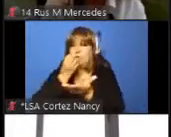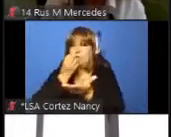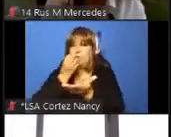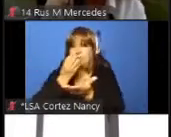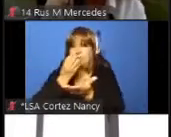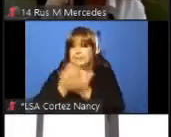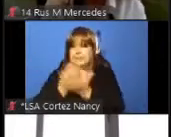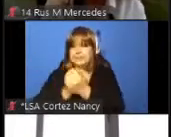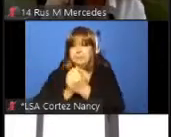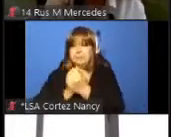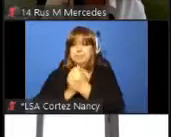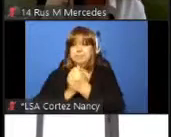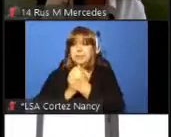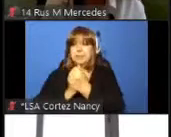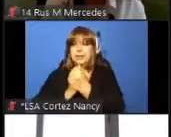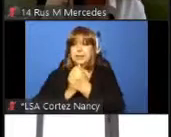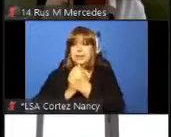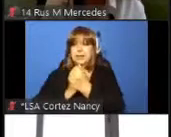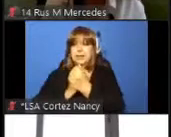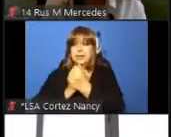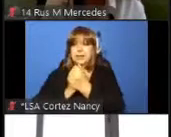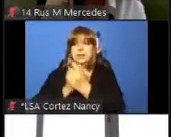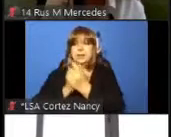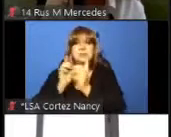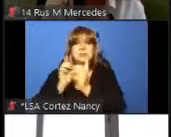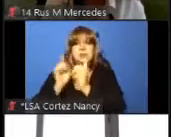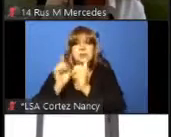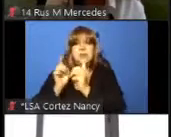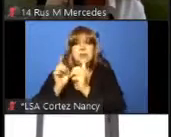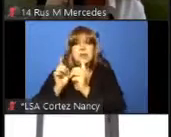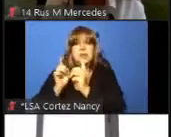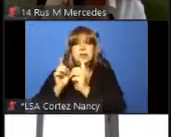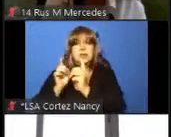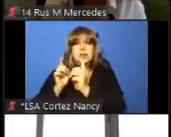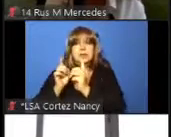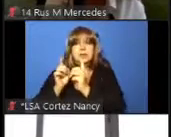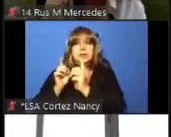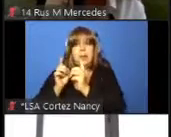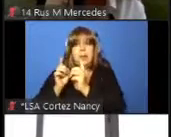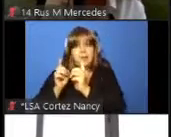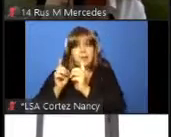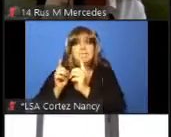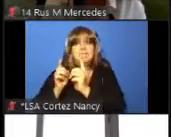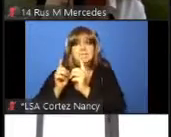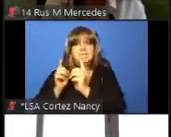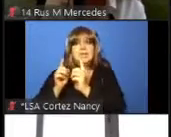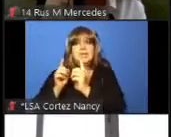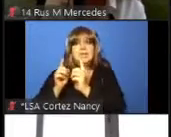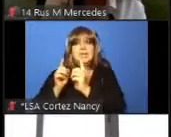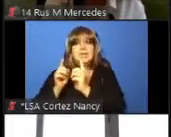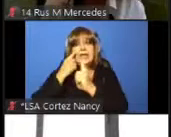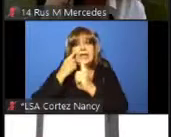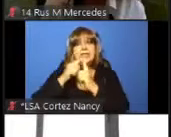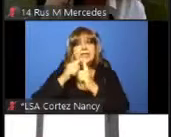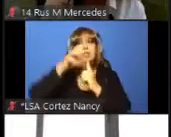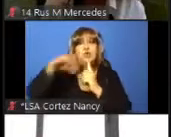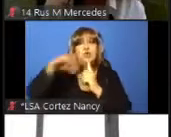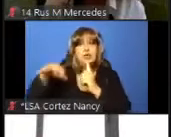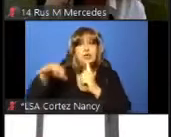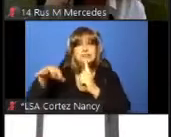femicidio sino en toda esa violencia institucional que se vive cuando se quiere hacer una denuncia